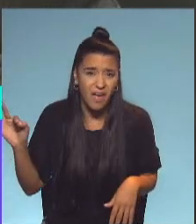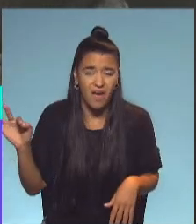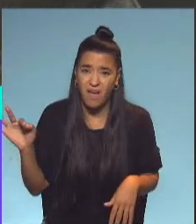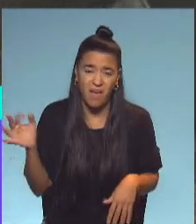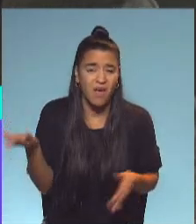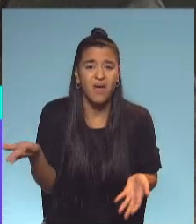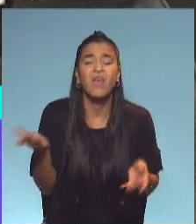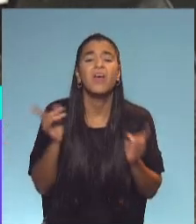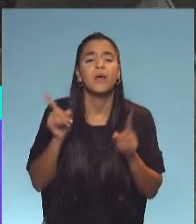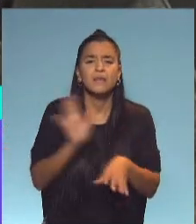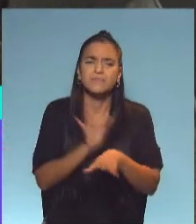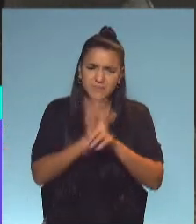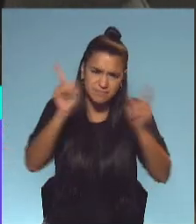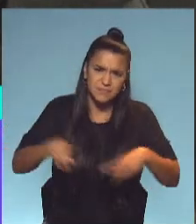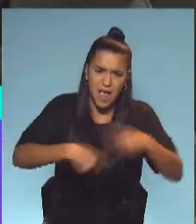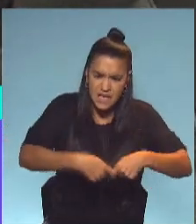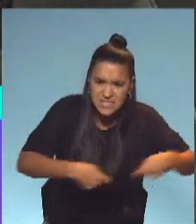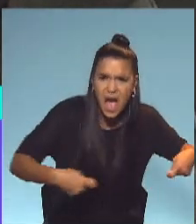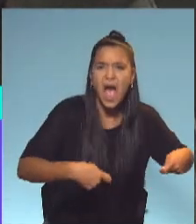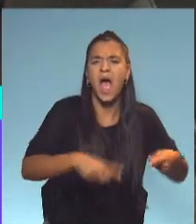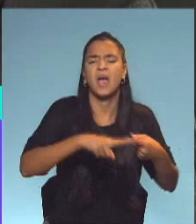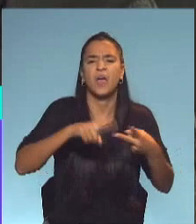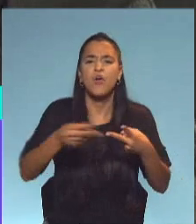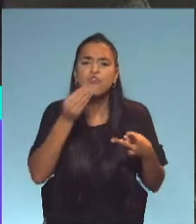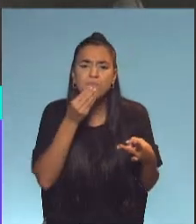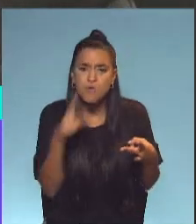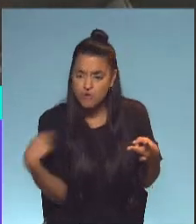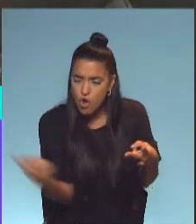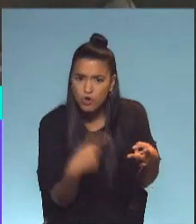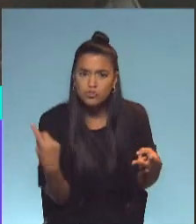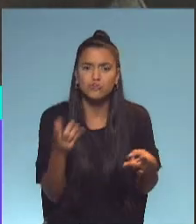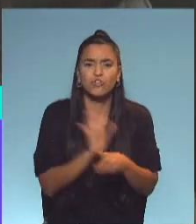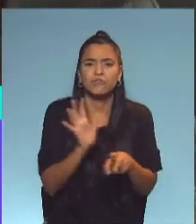Hubo aparte del estaqueamiento, el de hacernos comer entre nuestros propios